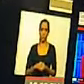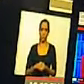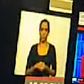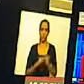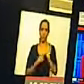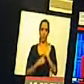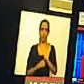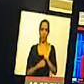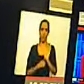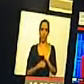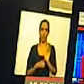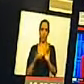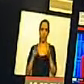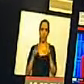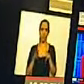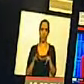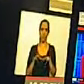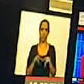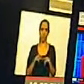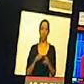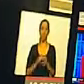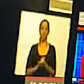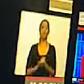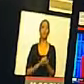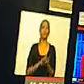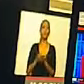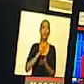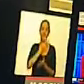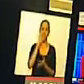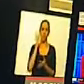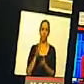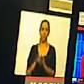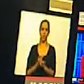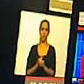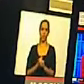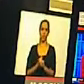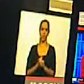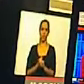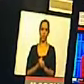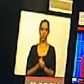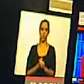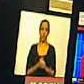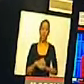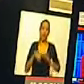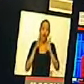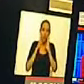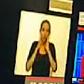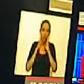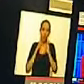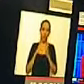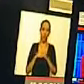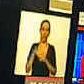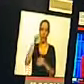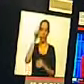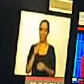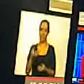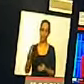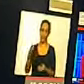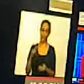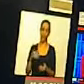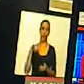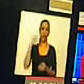que está en la computadora a propósito de lo que pasó en Barquisimeto. Las confesiones, Juan. Las confesiones del personaje este. Veamos este